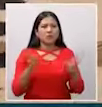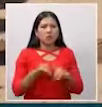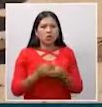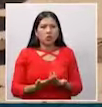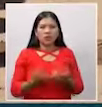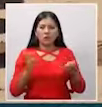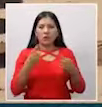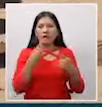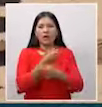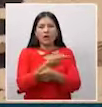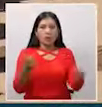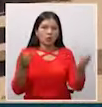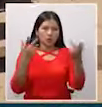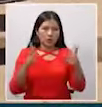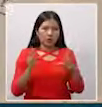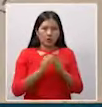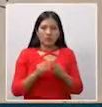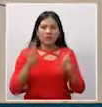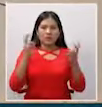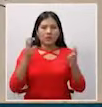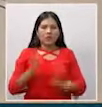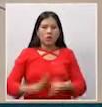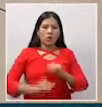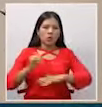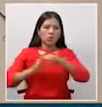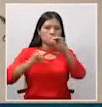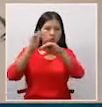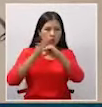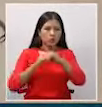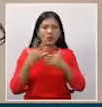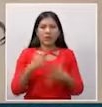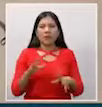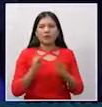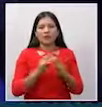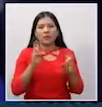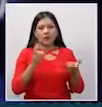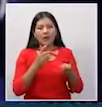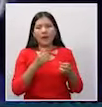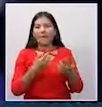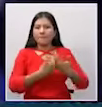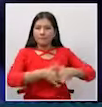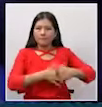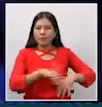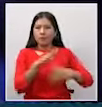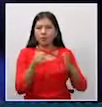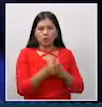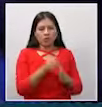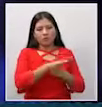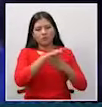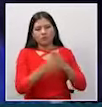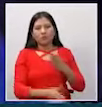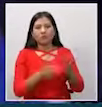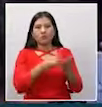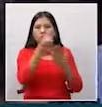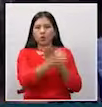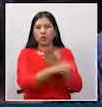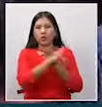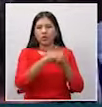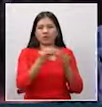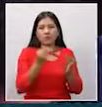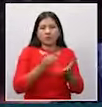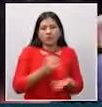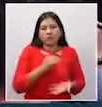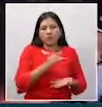el anuncio de la construcción de la planta de tratamiento, la conclusión del proyecto para buscar